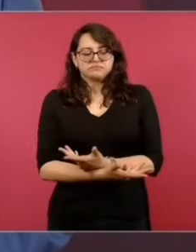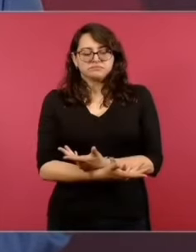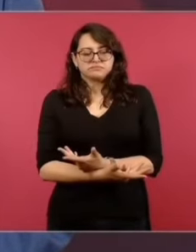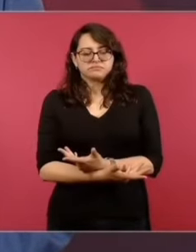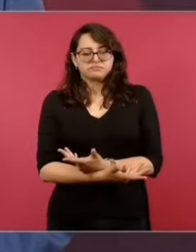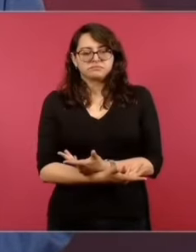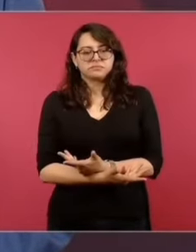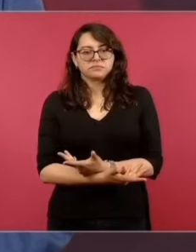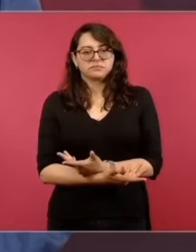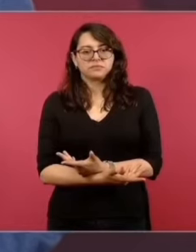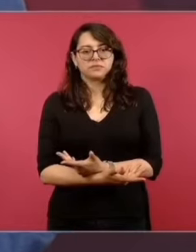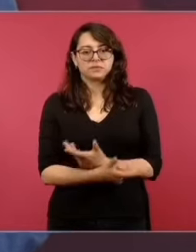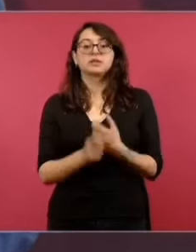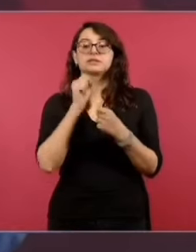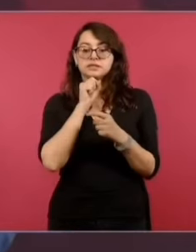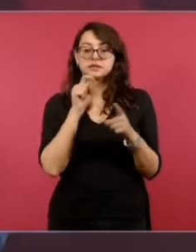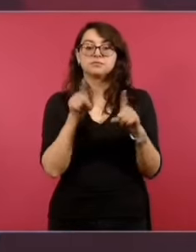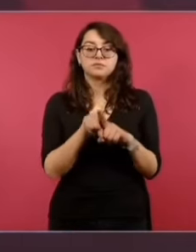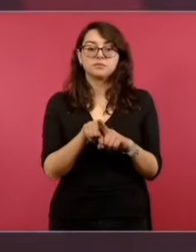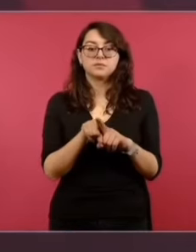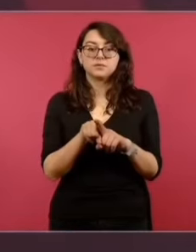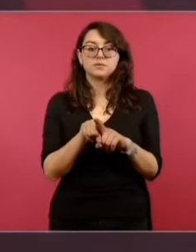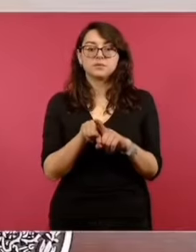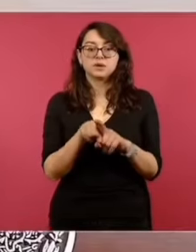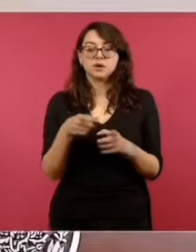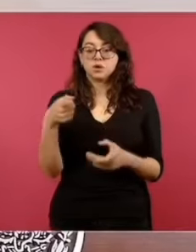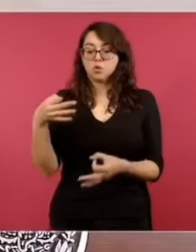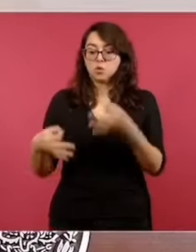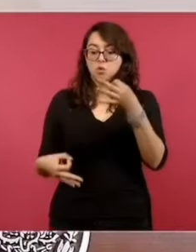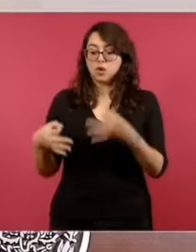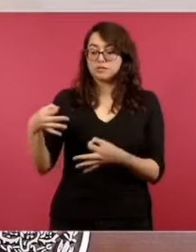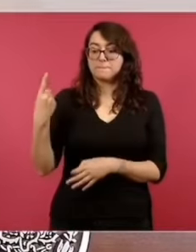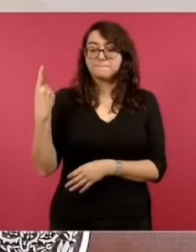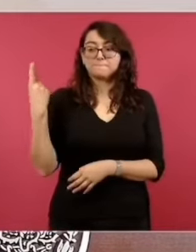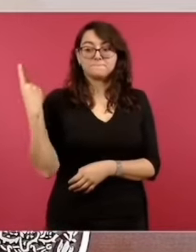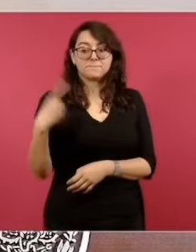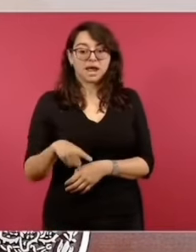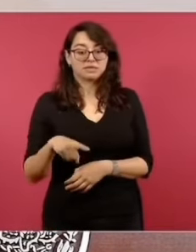las órdenes de detención,